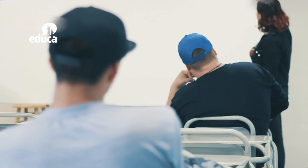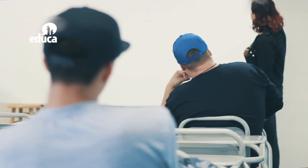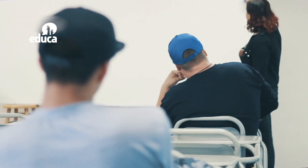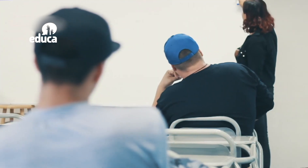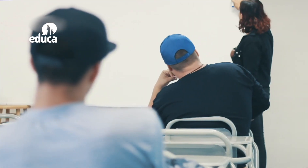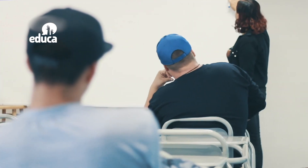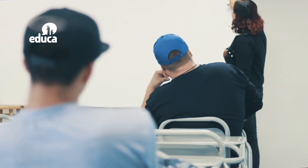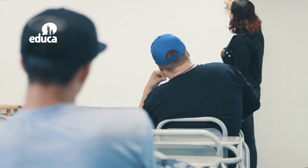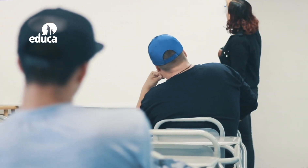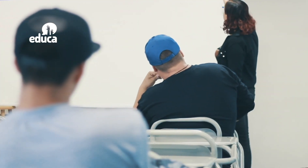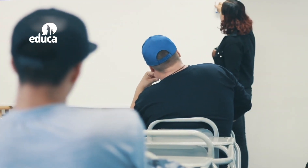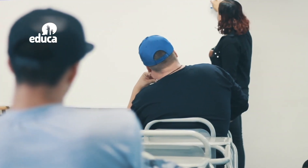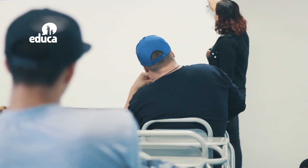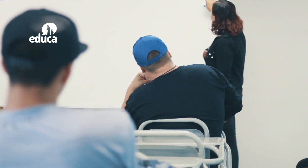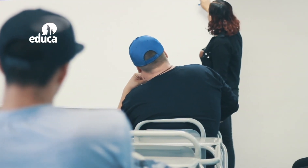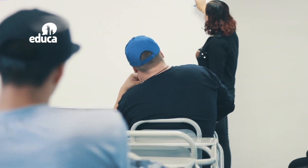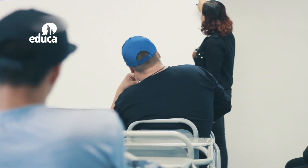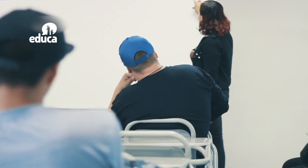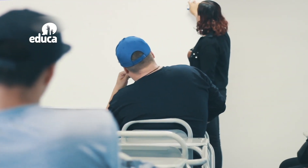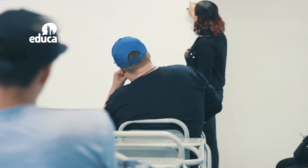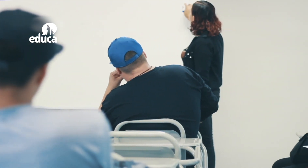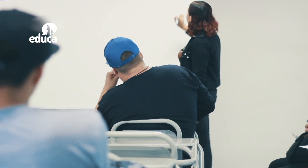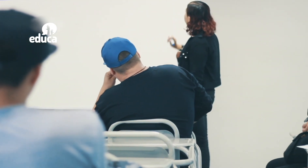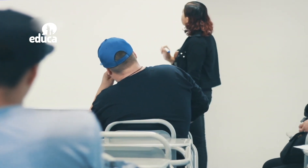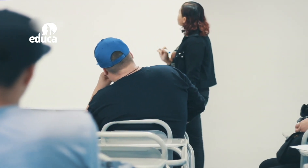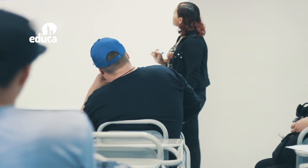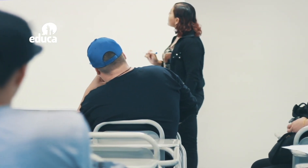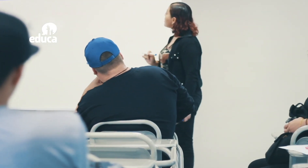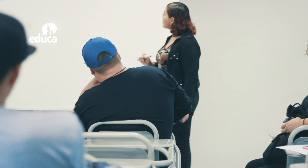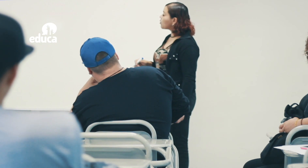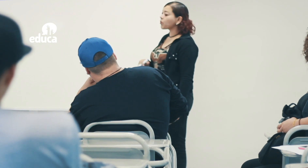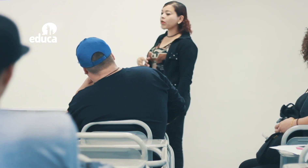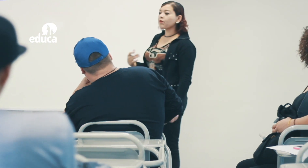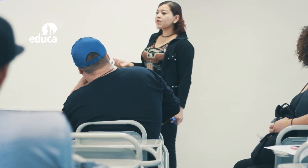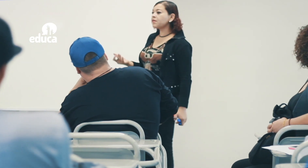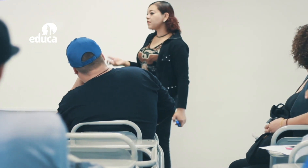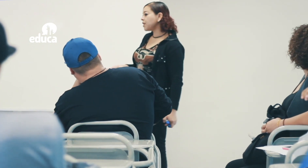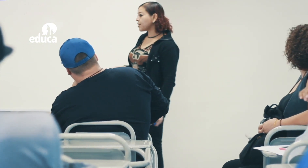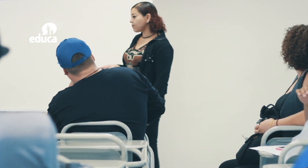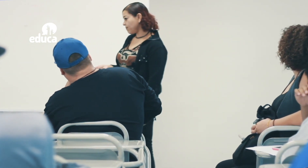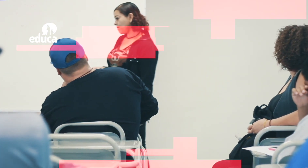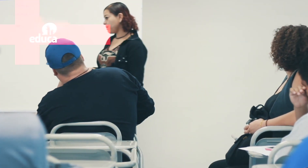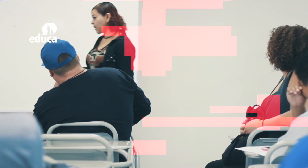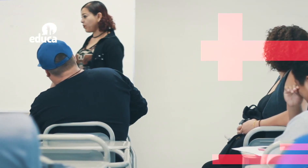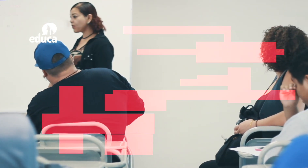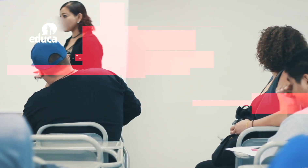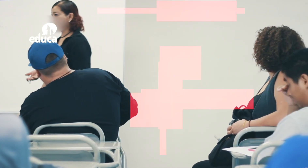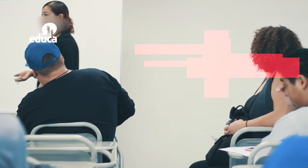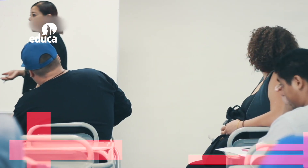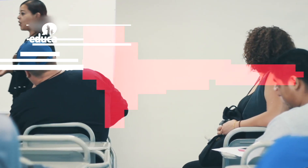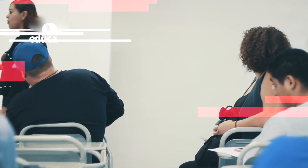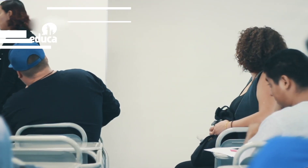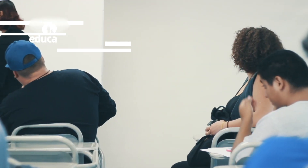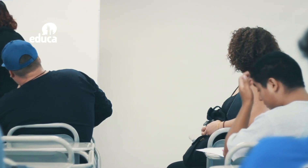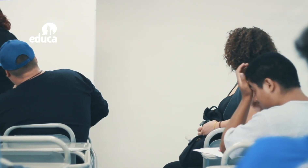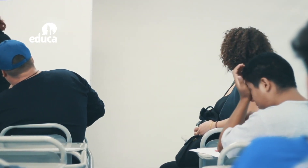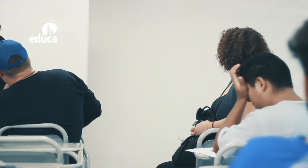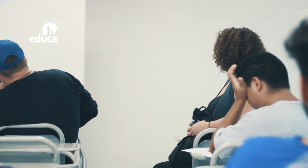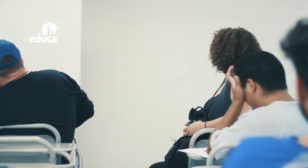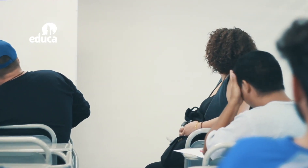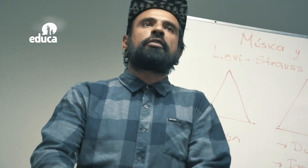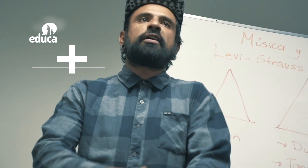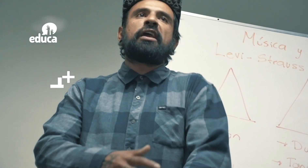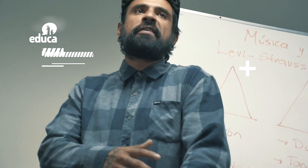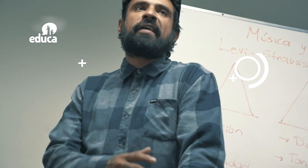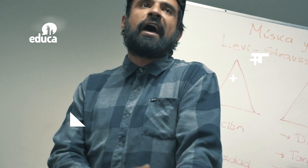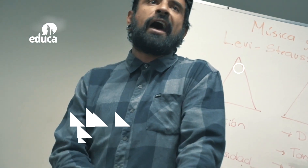rap. Y lo hacemos, ¿no? Entonces yo ya conocía ciertas voces también de raperos que yo ya dije, este sí entra, este también entra,